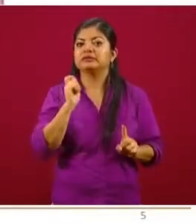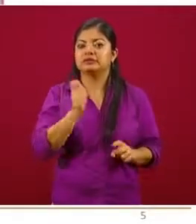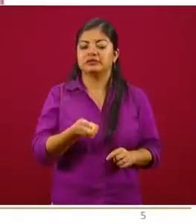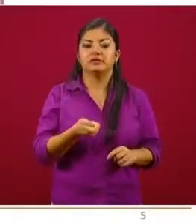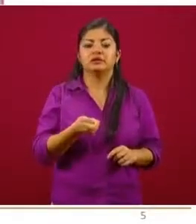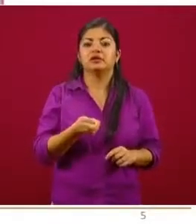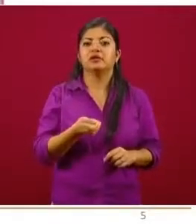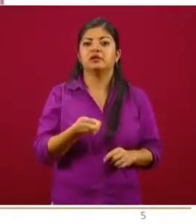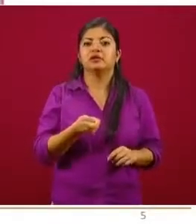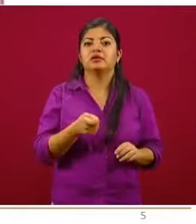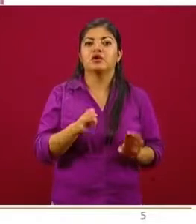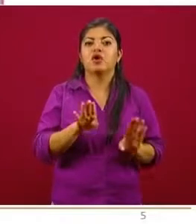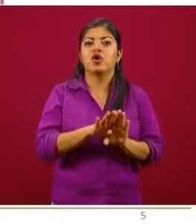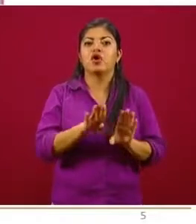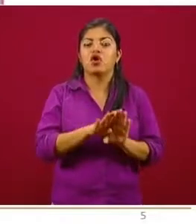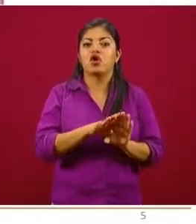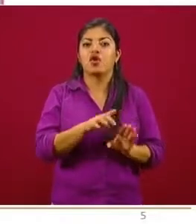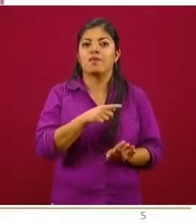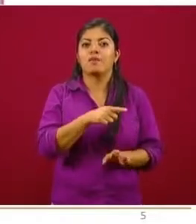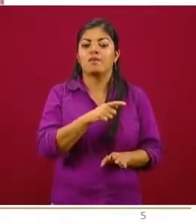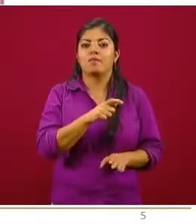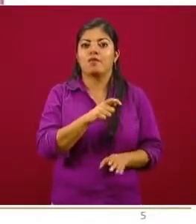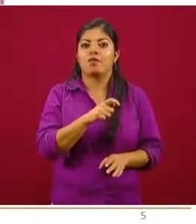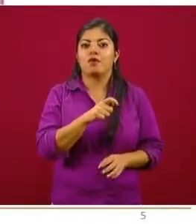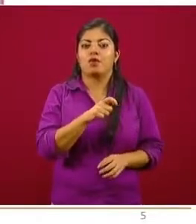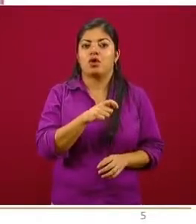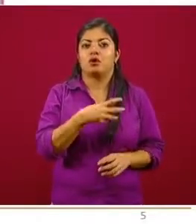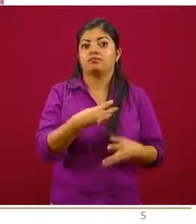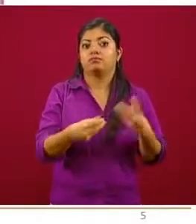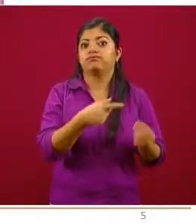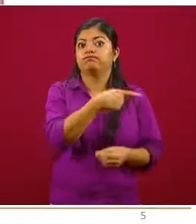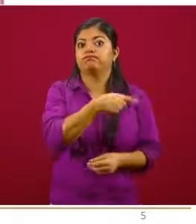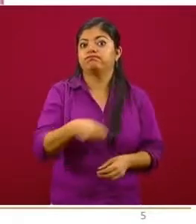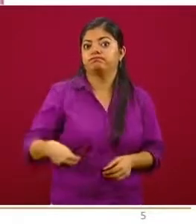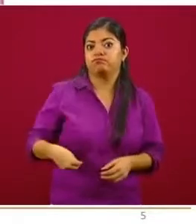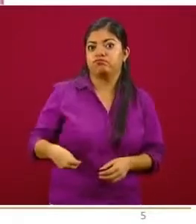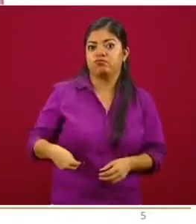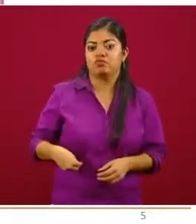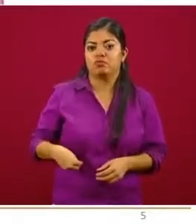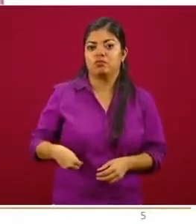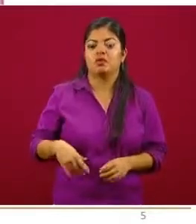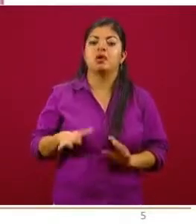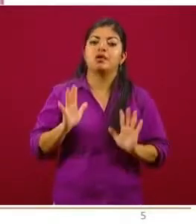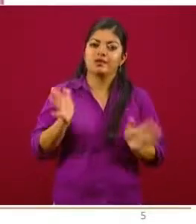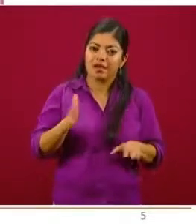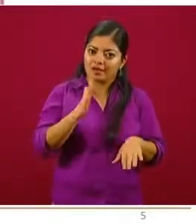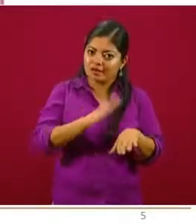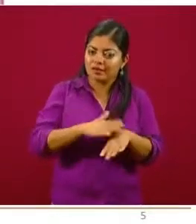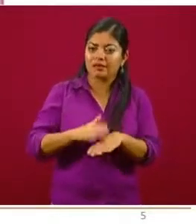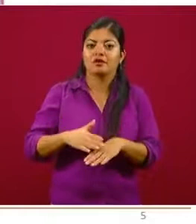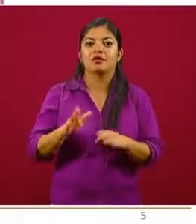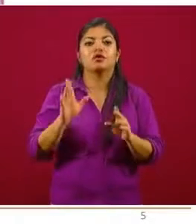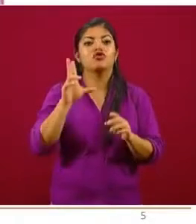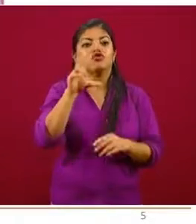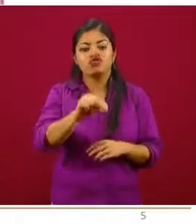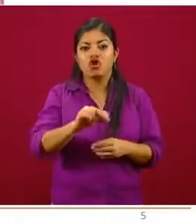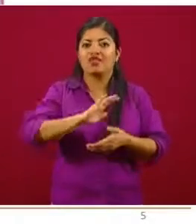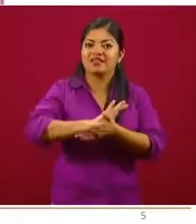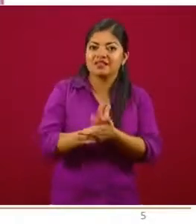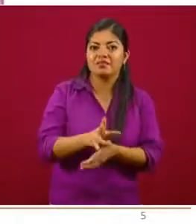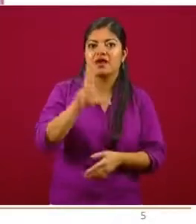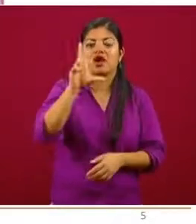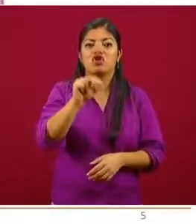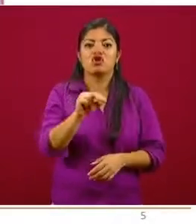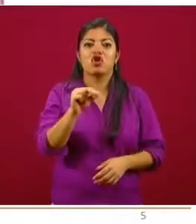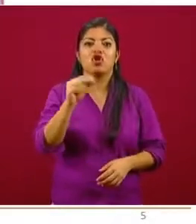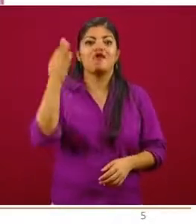la homosexualidad como causa del COVID. Entonces, bueno, pues ya ahí se hicieron los llamados a no discriminar, a no estar difundiendo